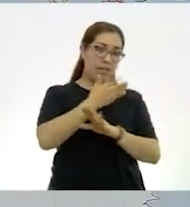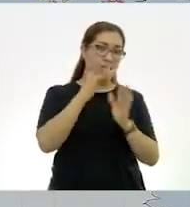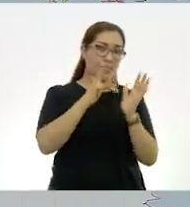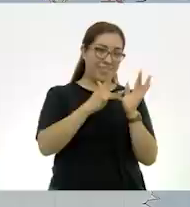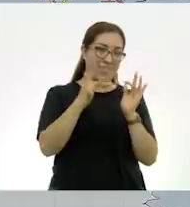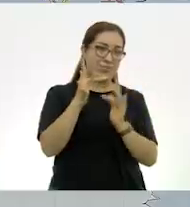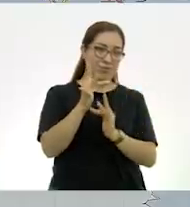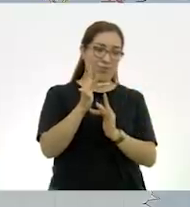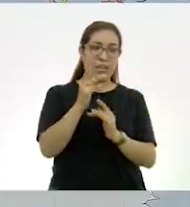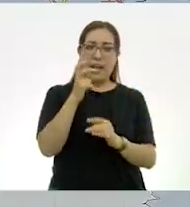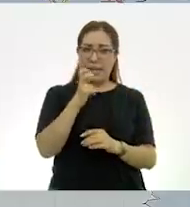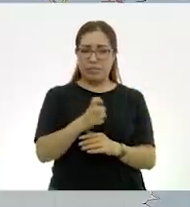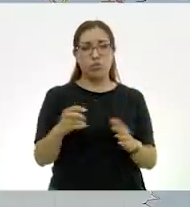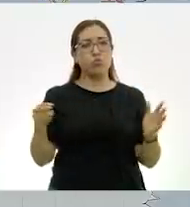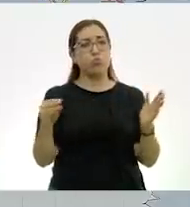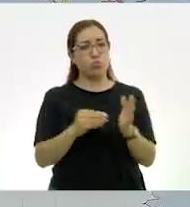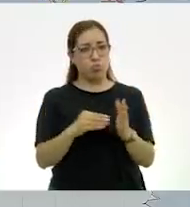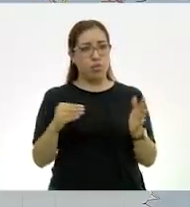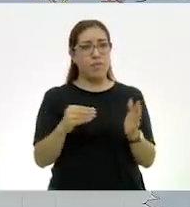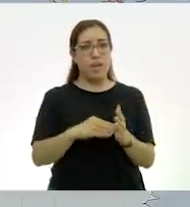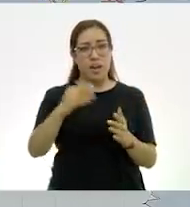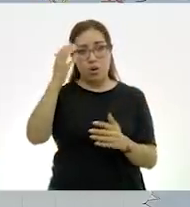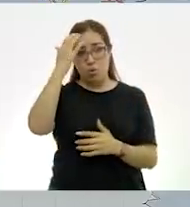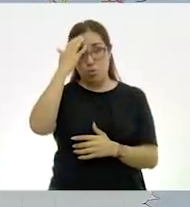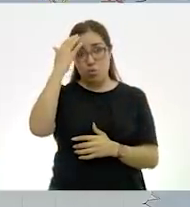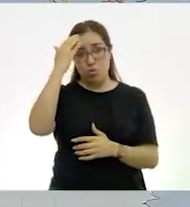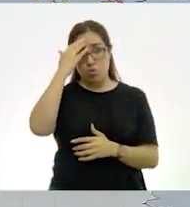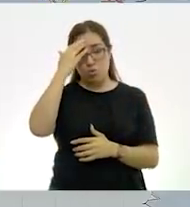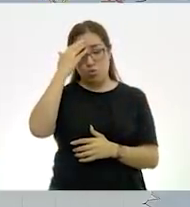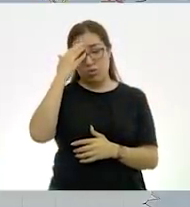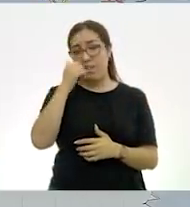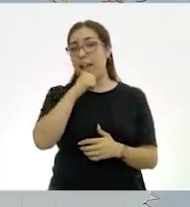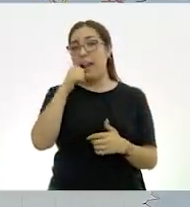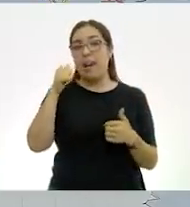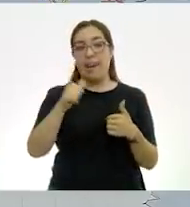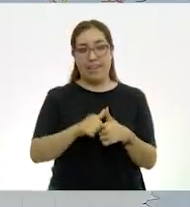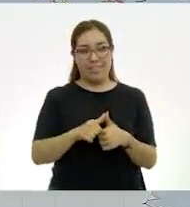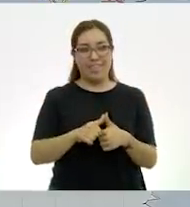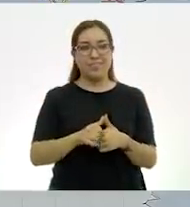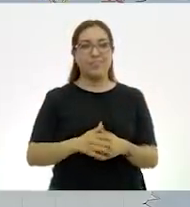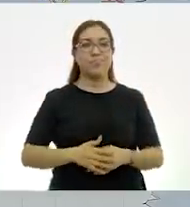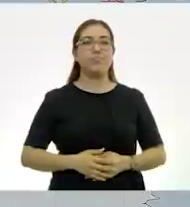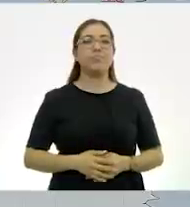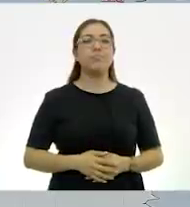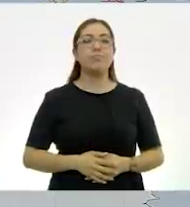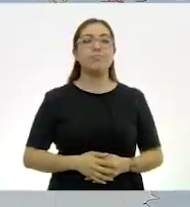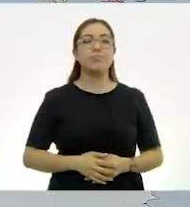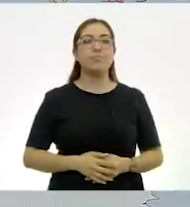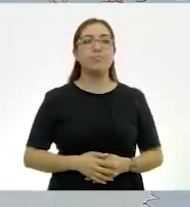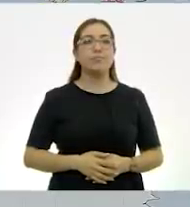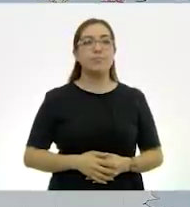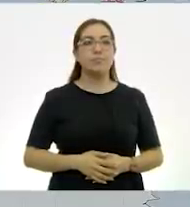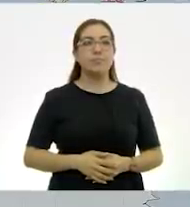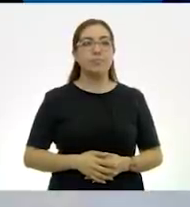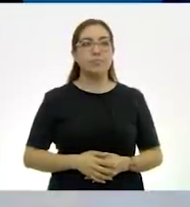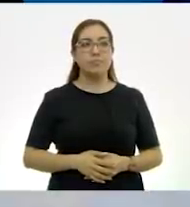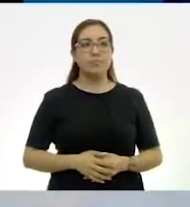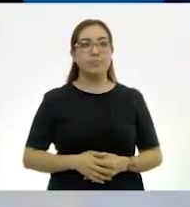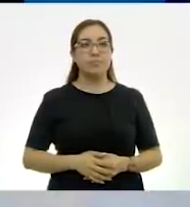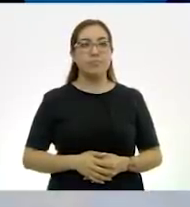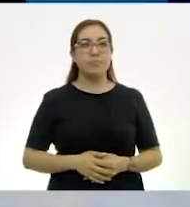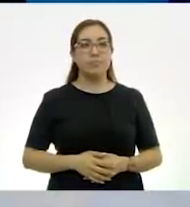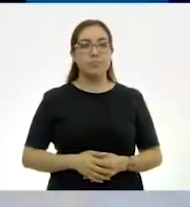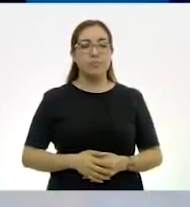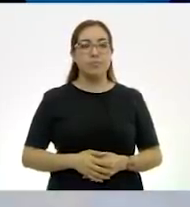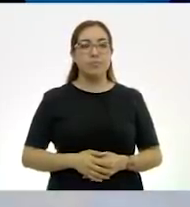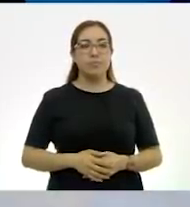que conocemos en la actualidad como nuestro sistema alfabético. Alfabético. Así es. Muy bien, perfecto. Muy bien.